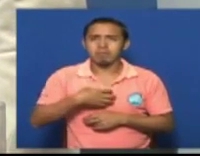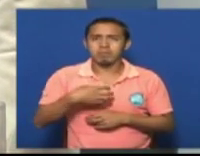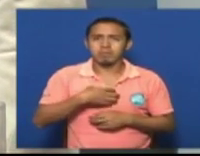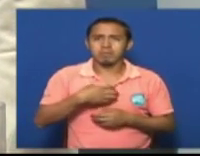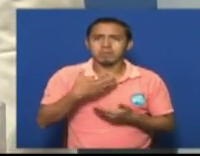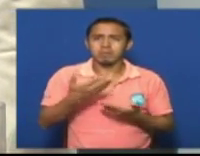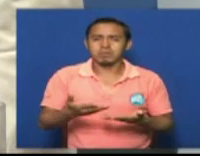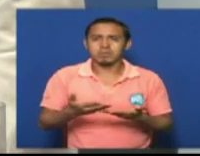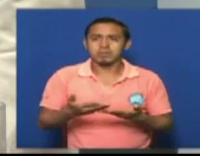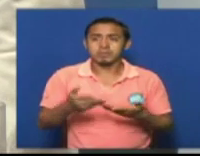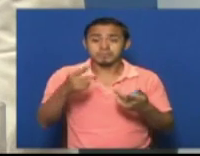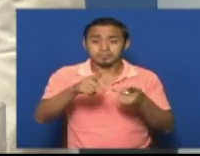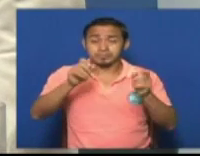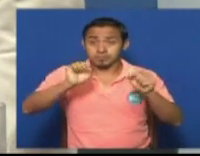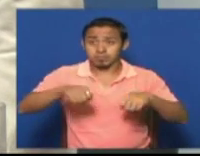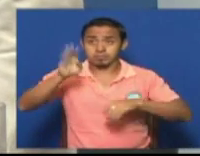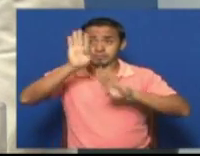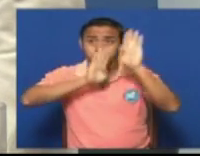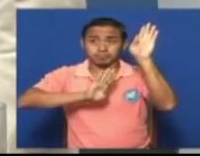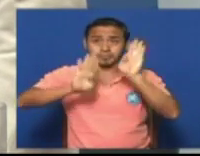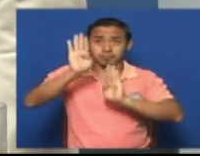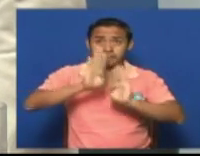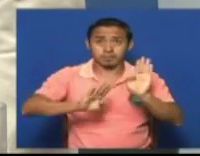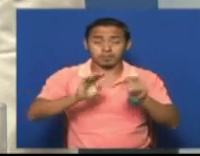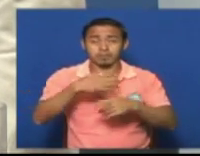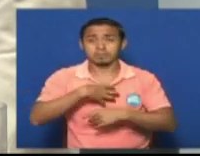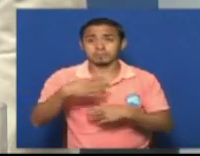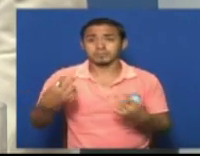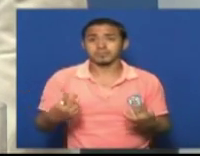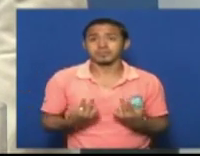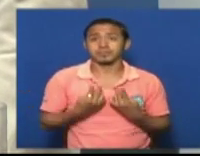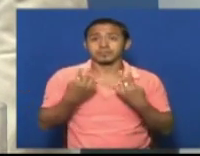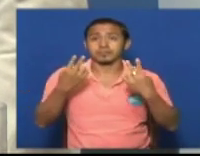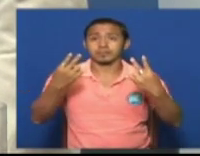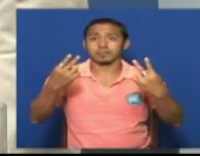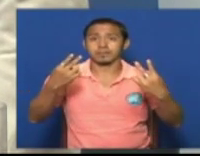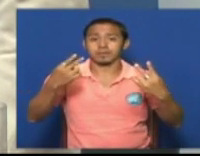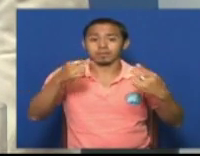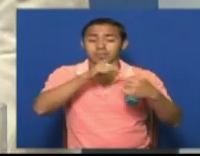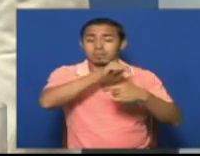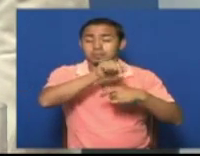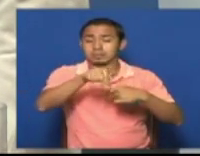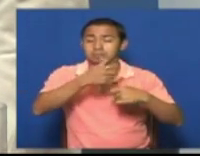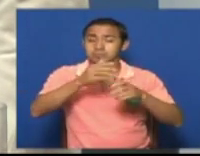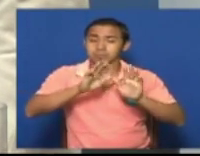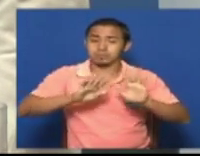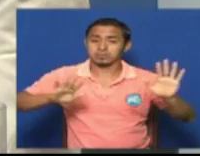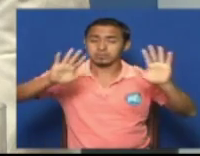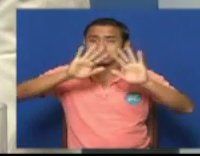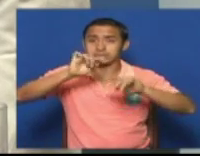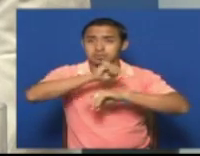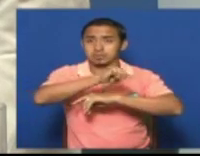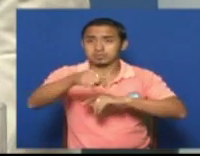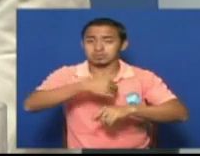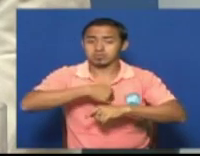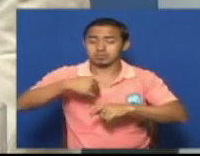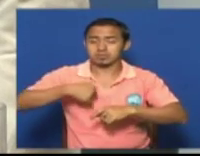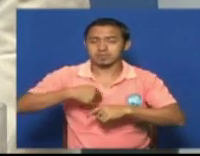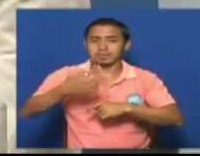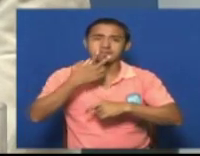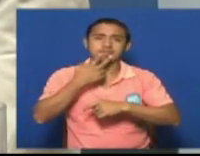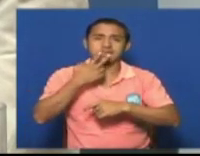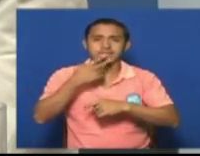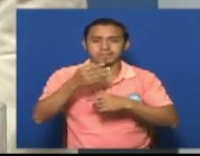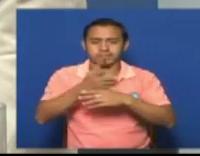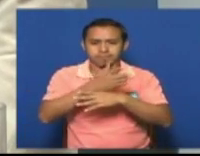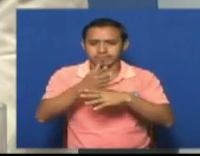son reconocidos como protagonistas la vida de droga es esa concepción de menores ya no existe